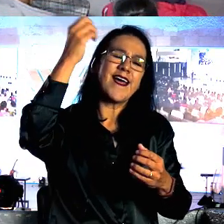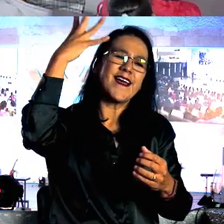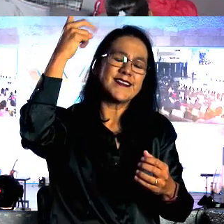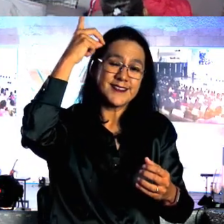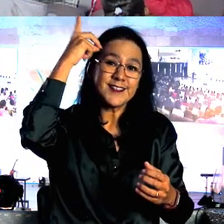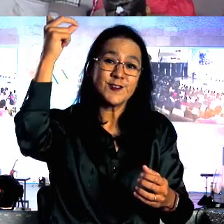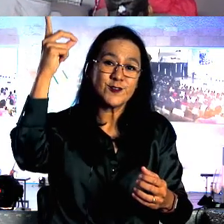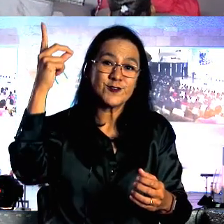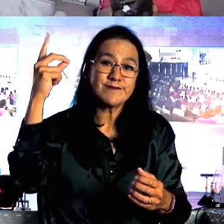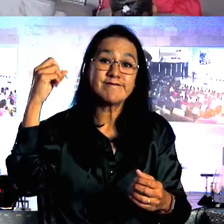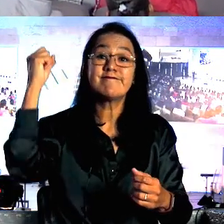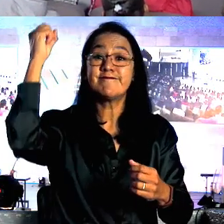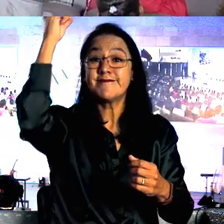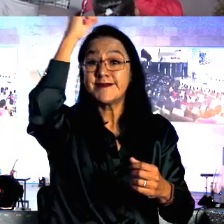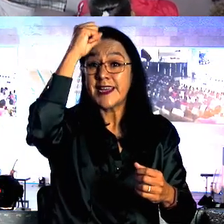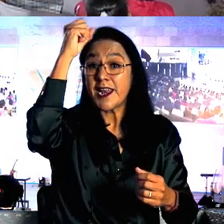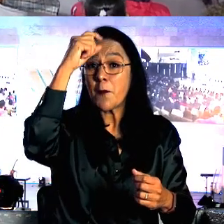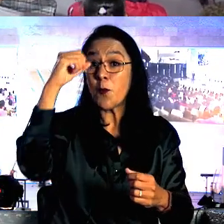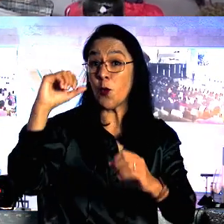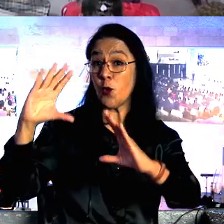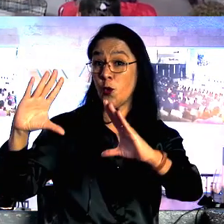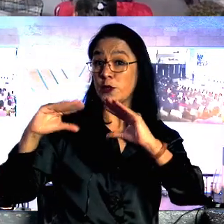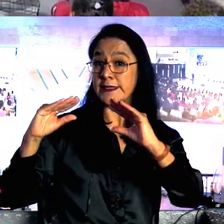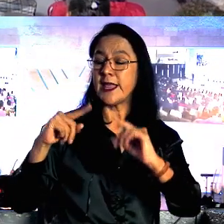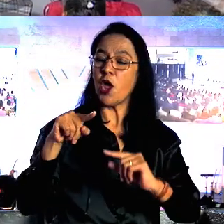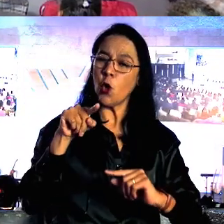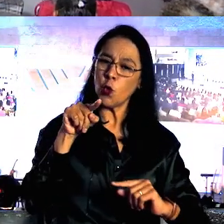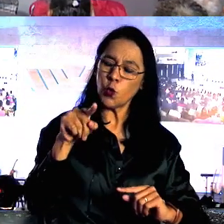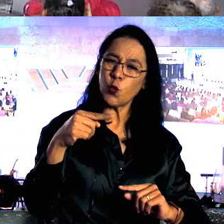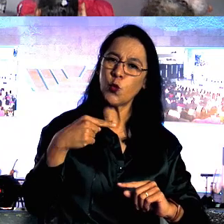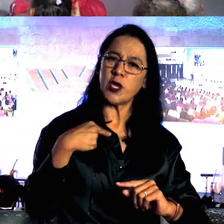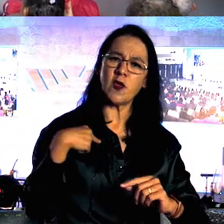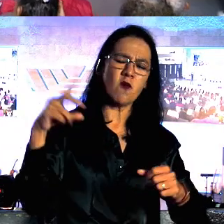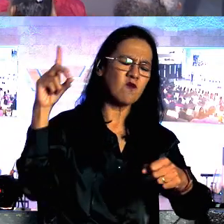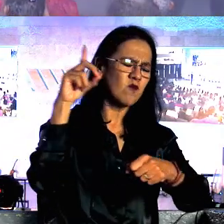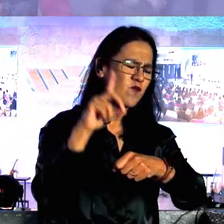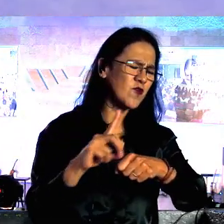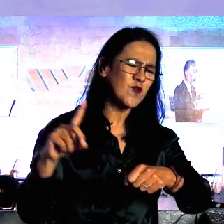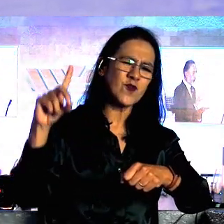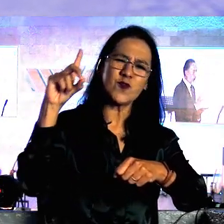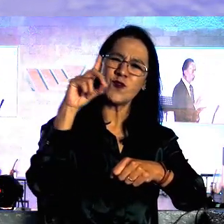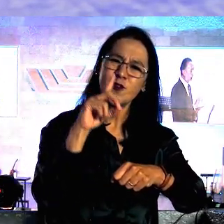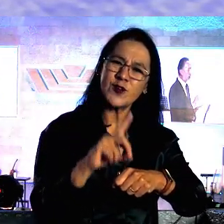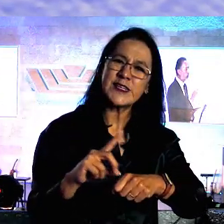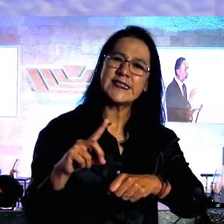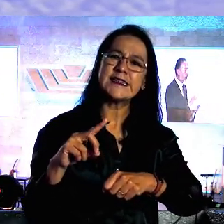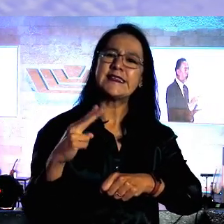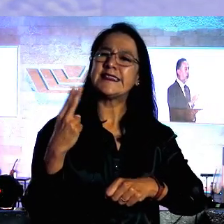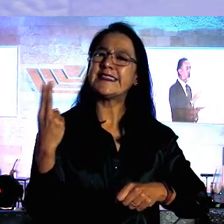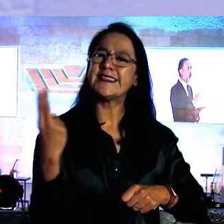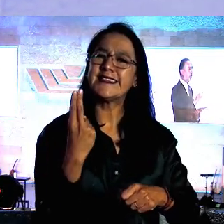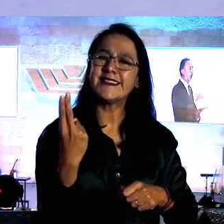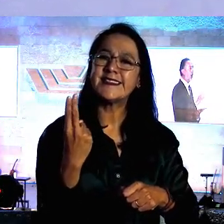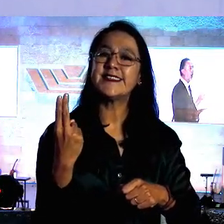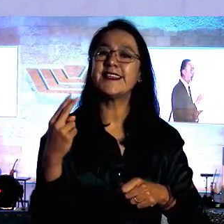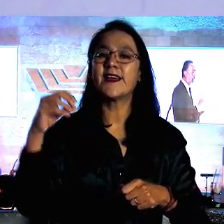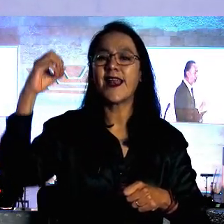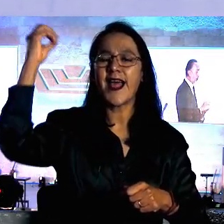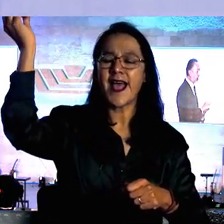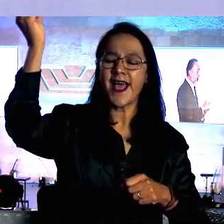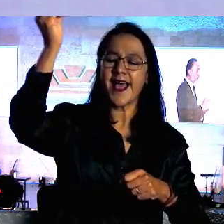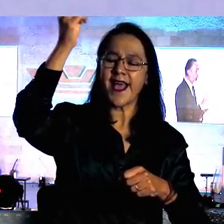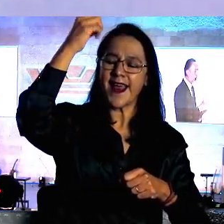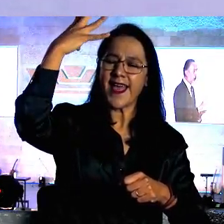Salomón aquí, tú y yo, todos los días, todos los días, necesitamos la